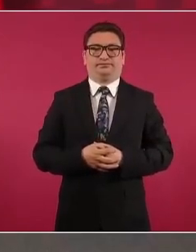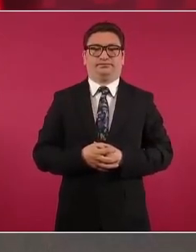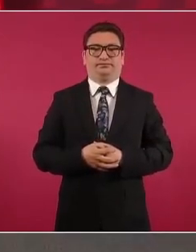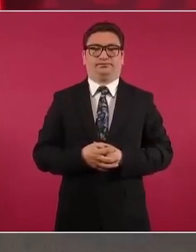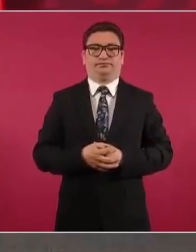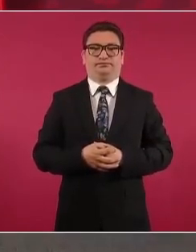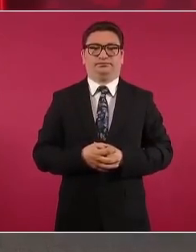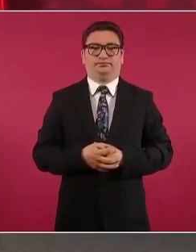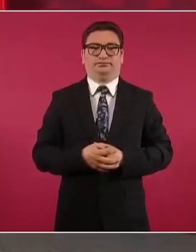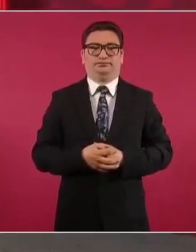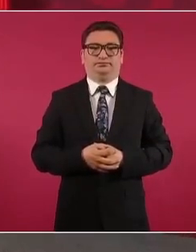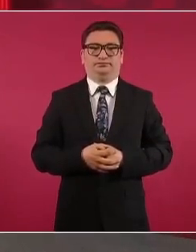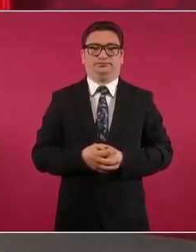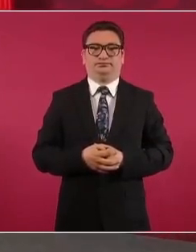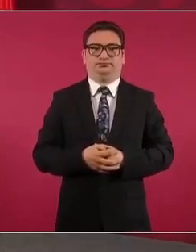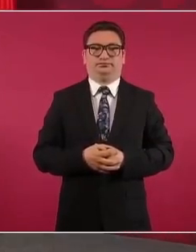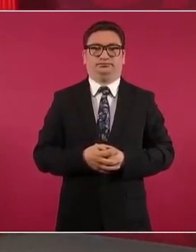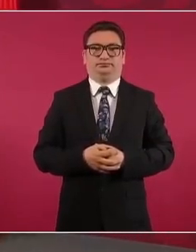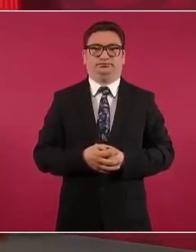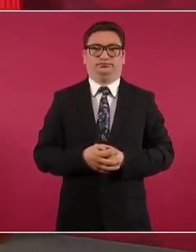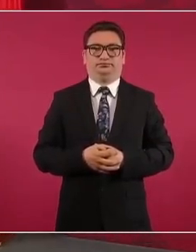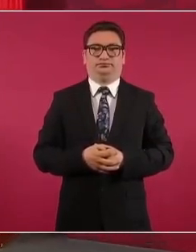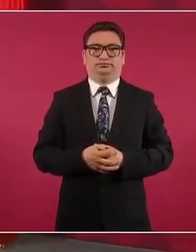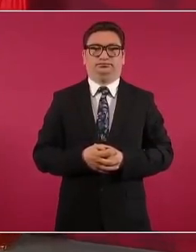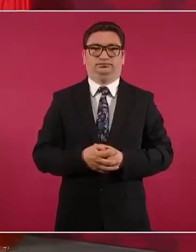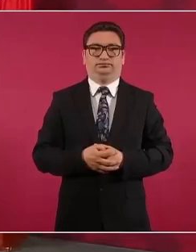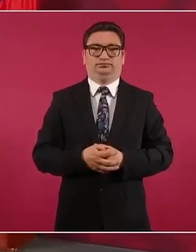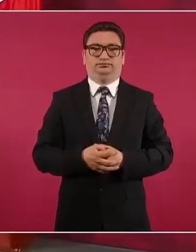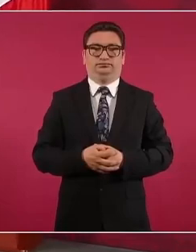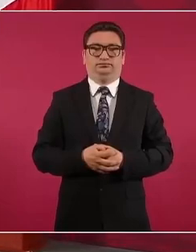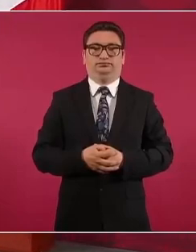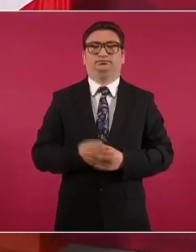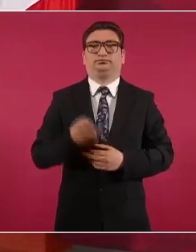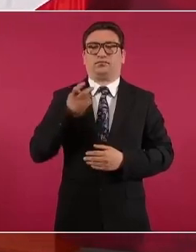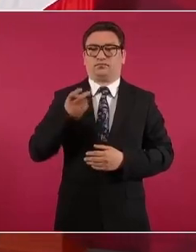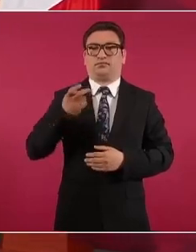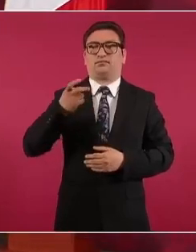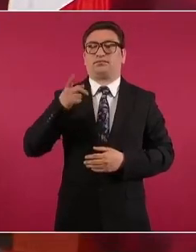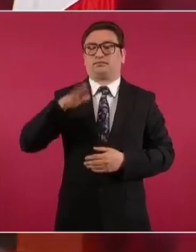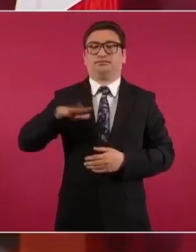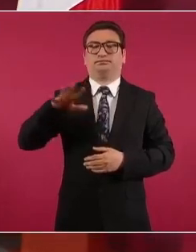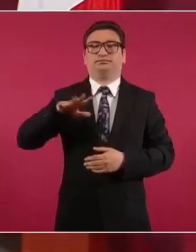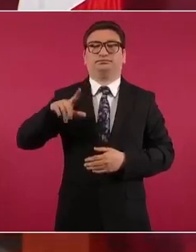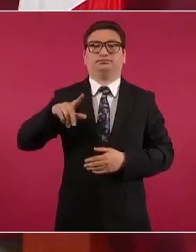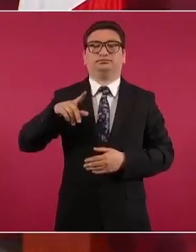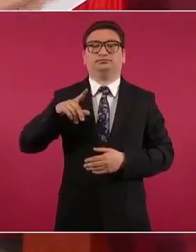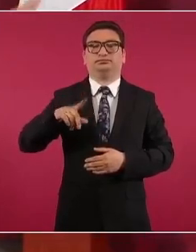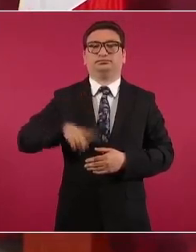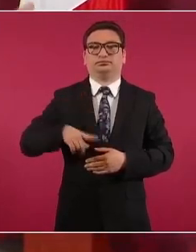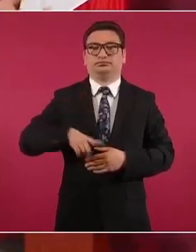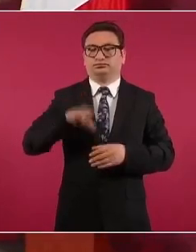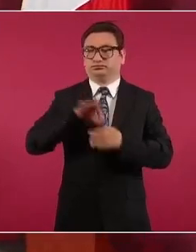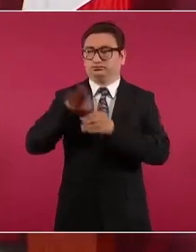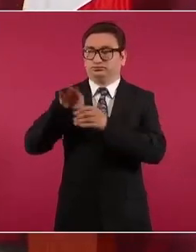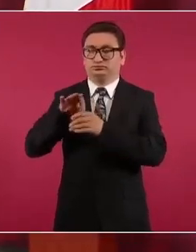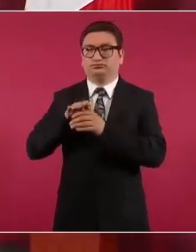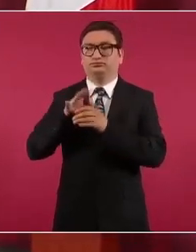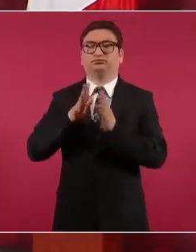Y fue el estado con mayor participación ciudadana en las elecciones